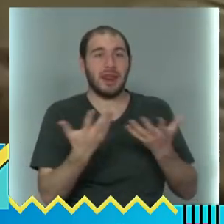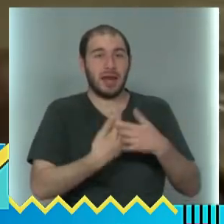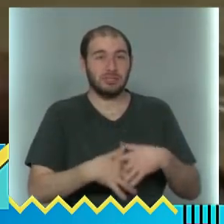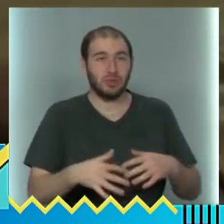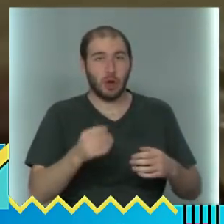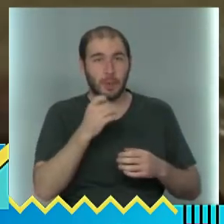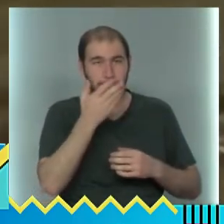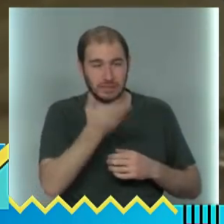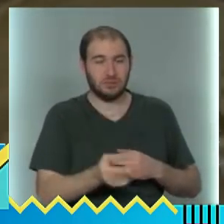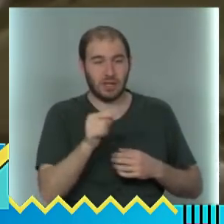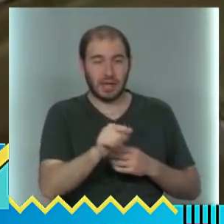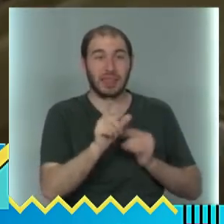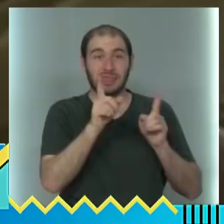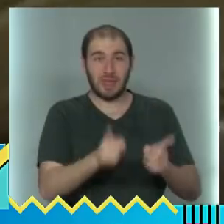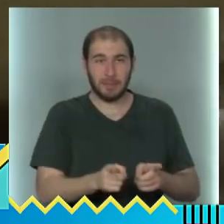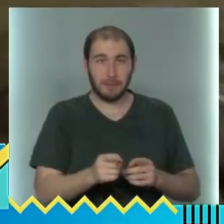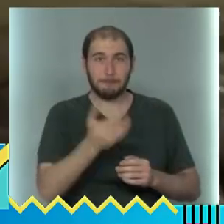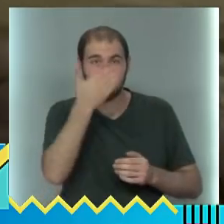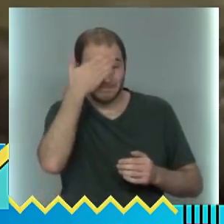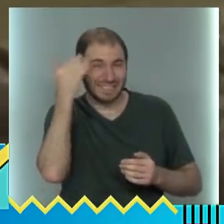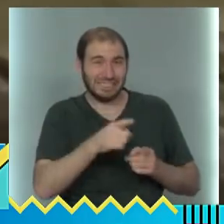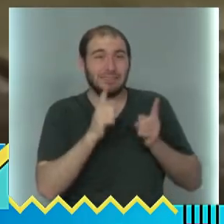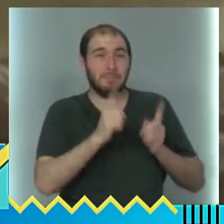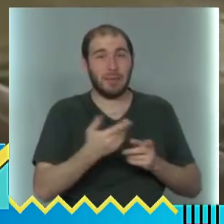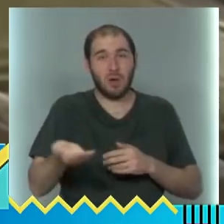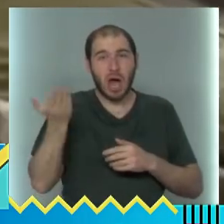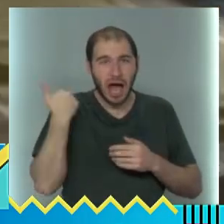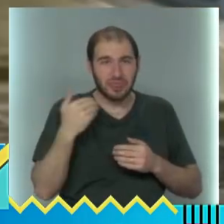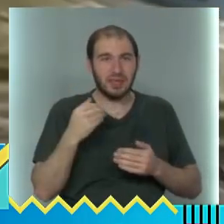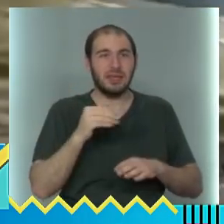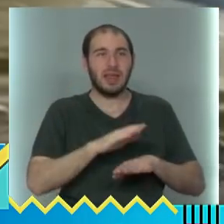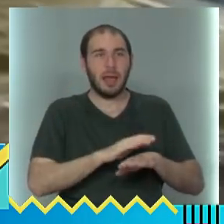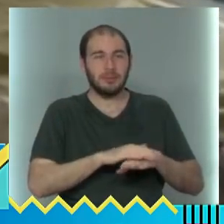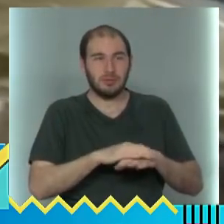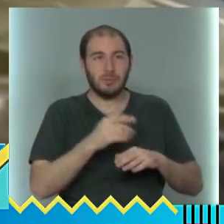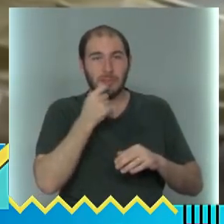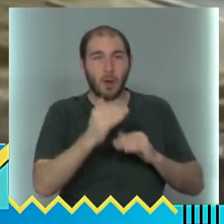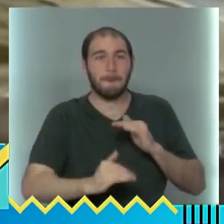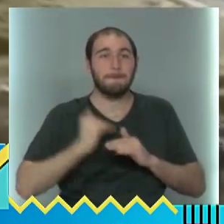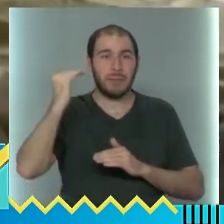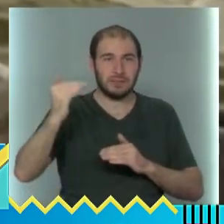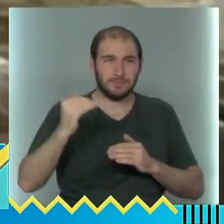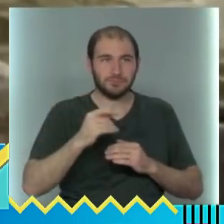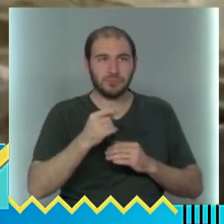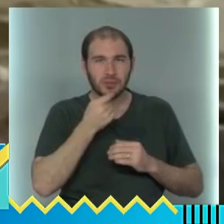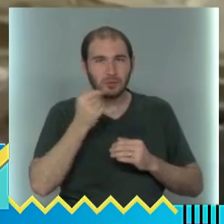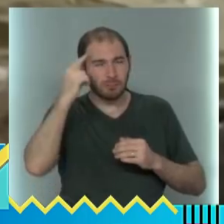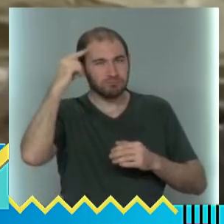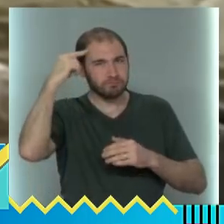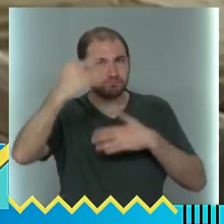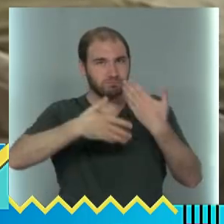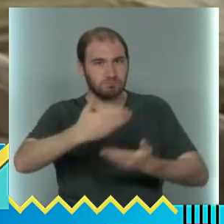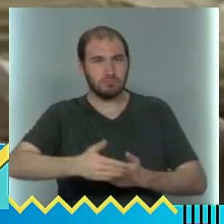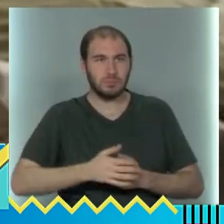con el sujeto y con el mismo paciente, que en un inicio sus funciones superiores, ¿no es cierto?, sus funciones cognitivas